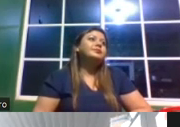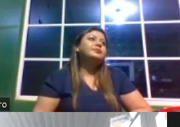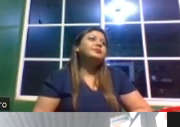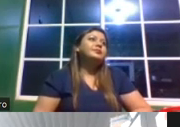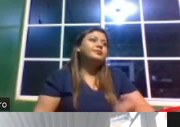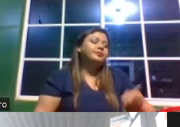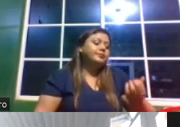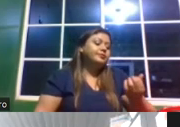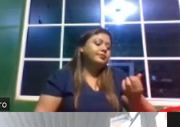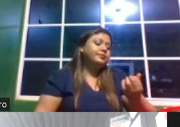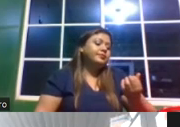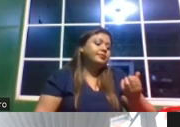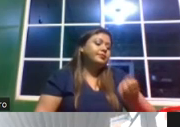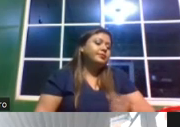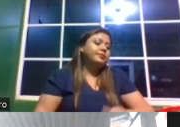hablado?